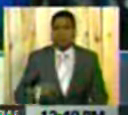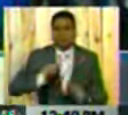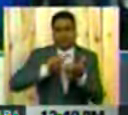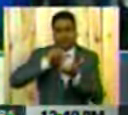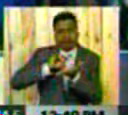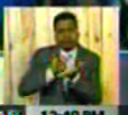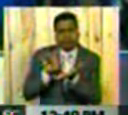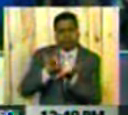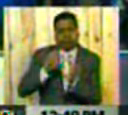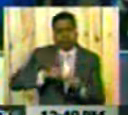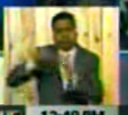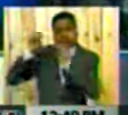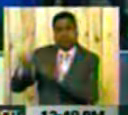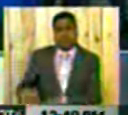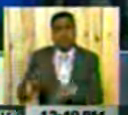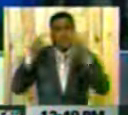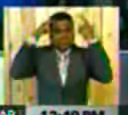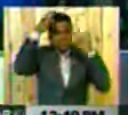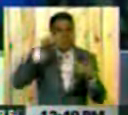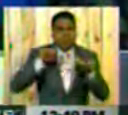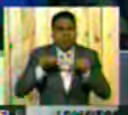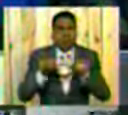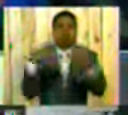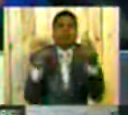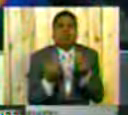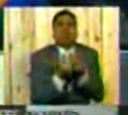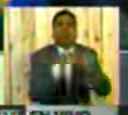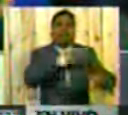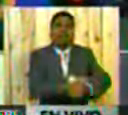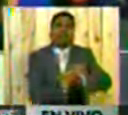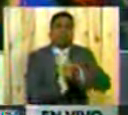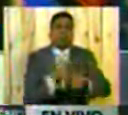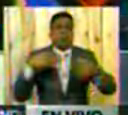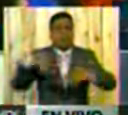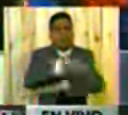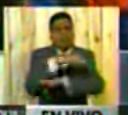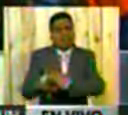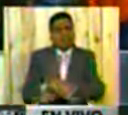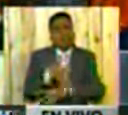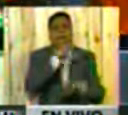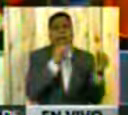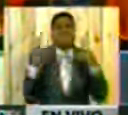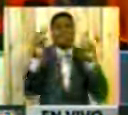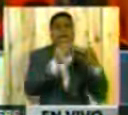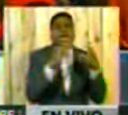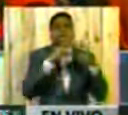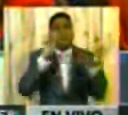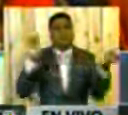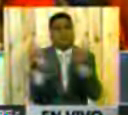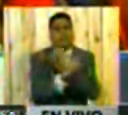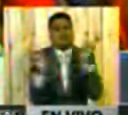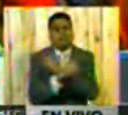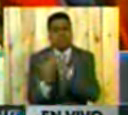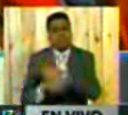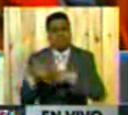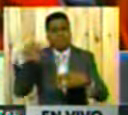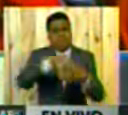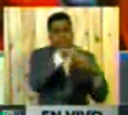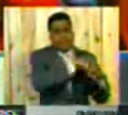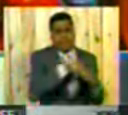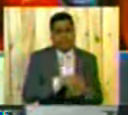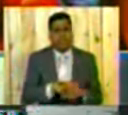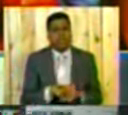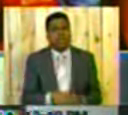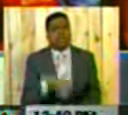lo va a dejar renunciar, y que el chavismo está cada día más unido, fortalecido y en la calle, comenzaron a hablar del referéndum, pero como una política de desmovilización. Ellos no